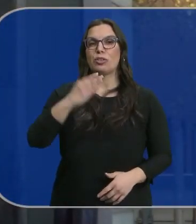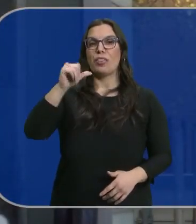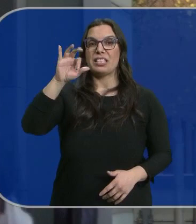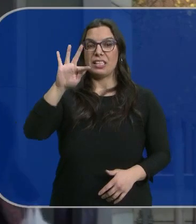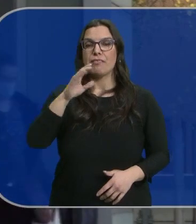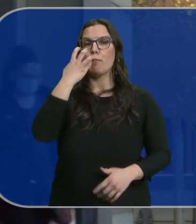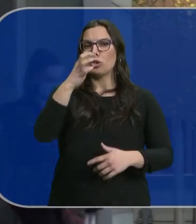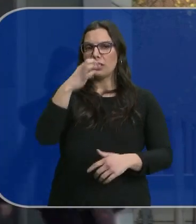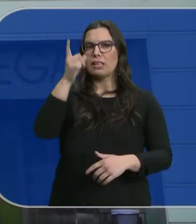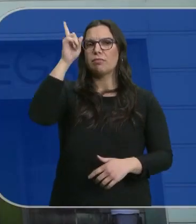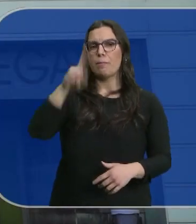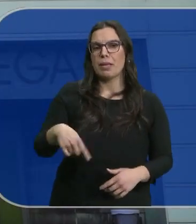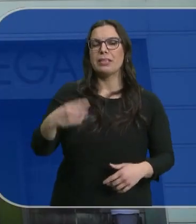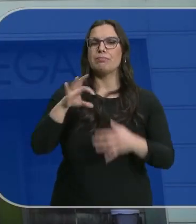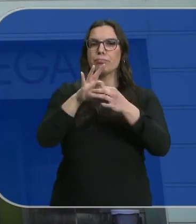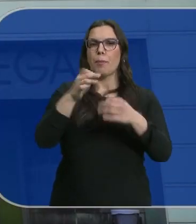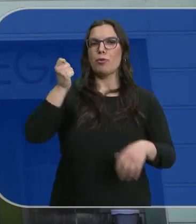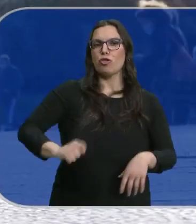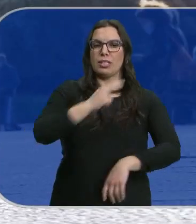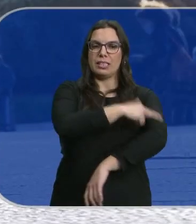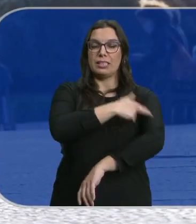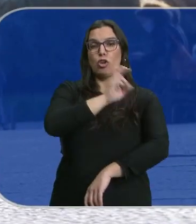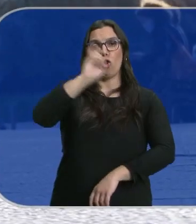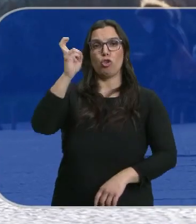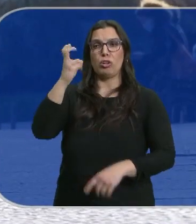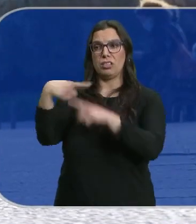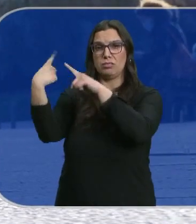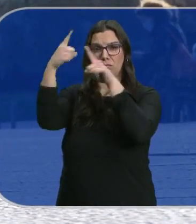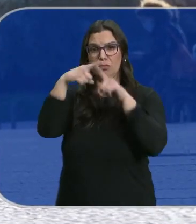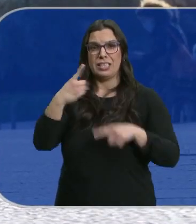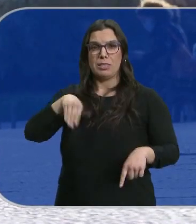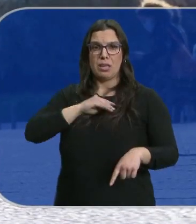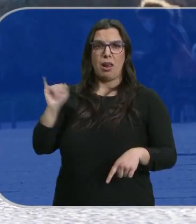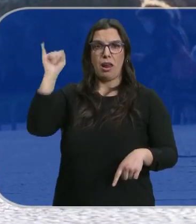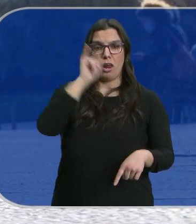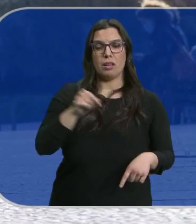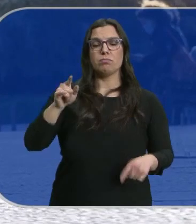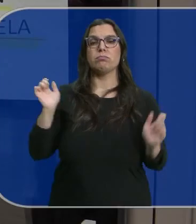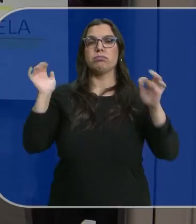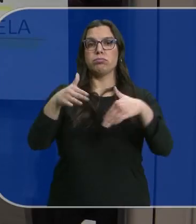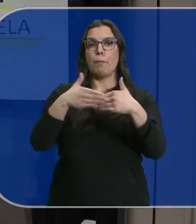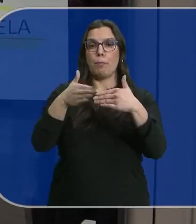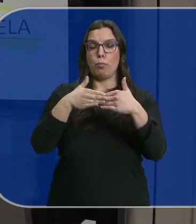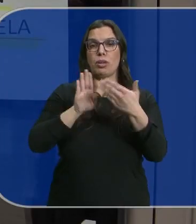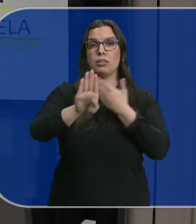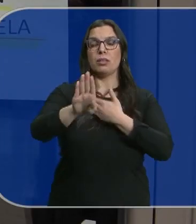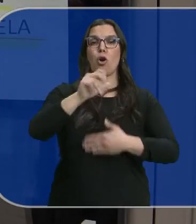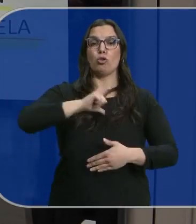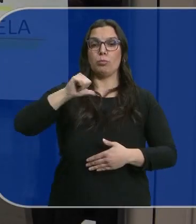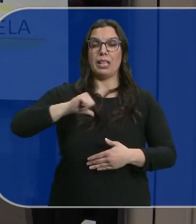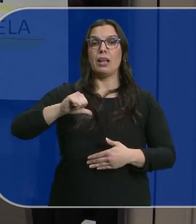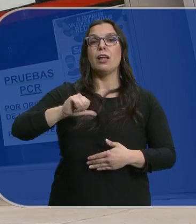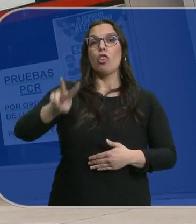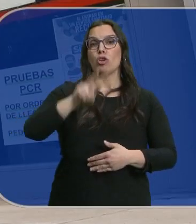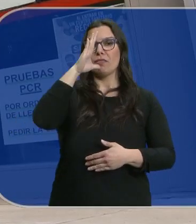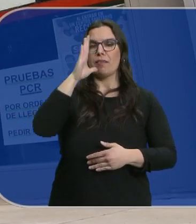y León a las protestas que profesionales sanitarios ya han iniciado en otros puntos del país. Convoca una concentración ante los hospitales y los centros de salud el próximo